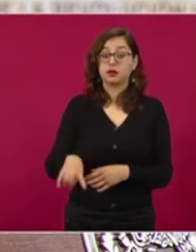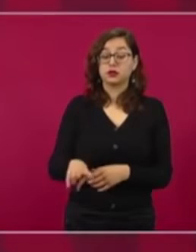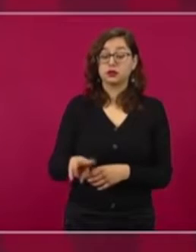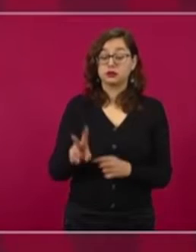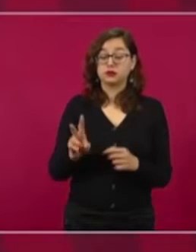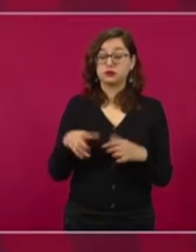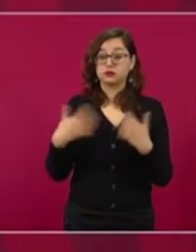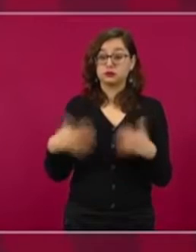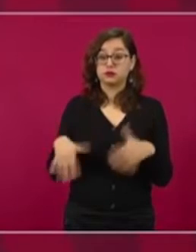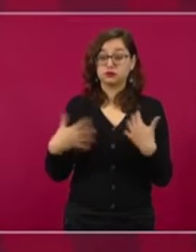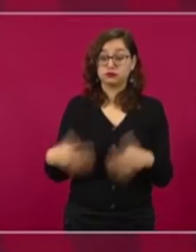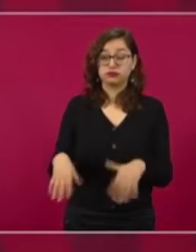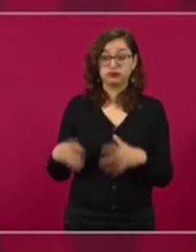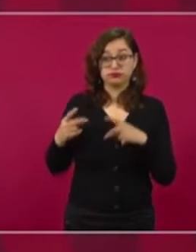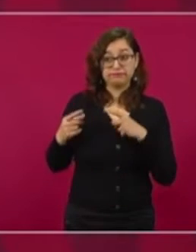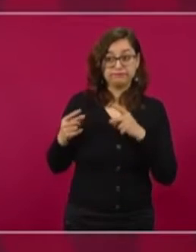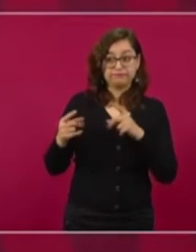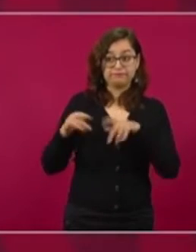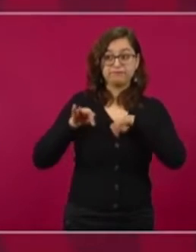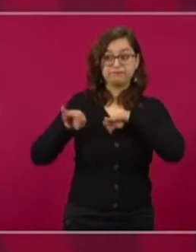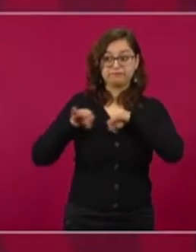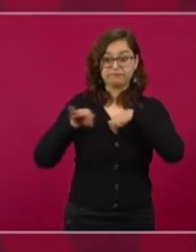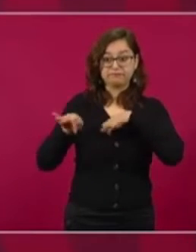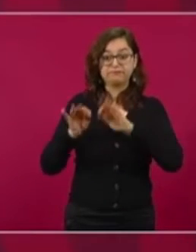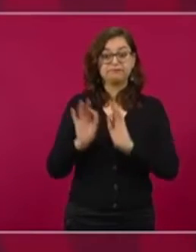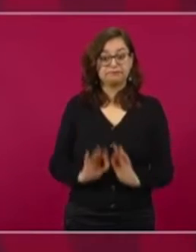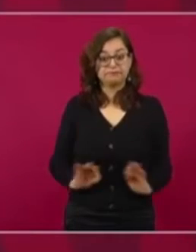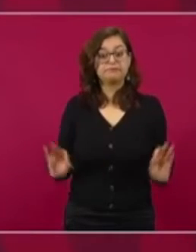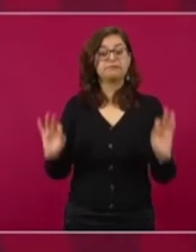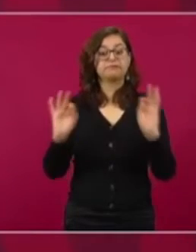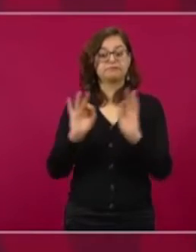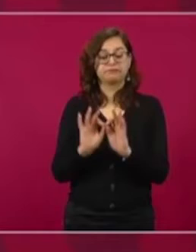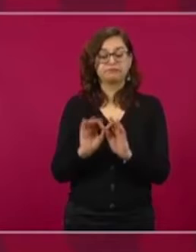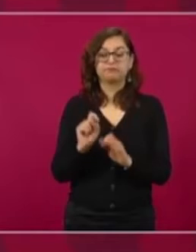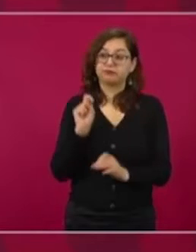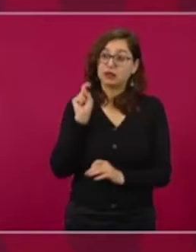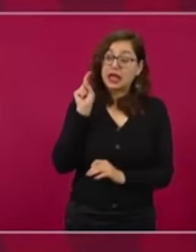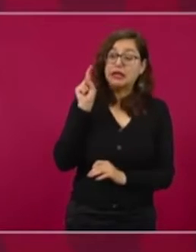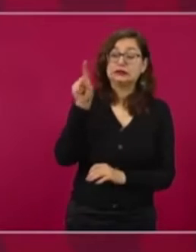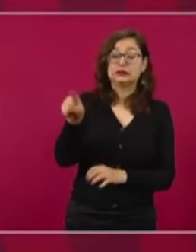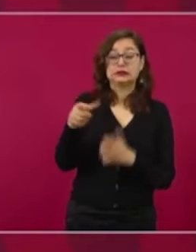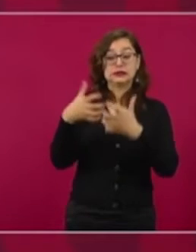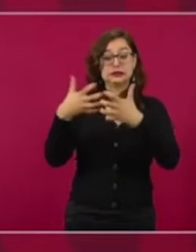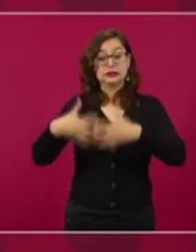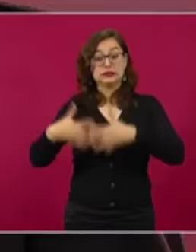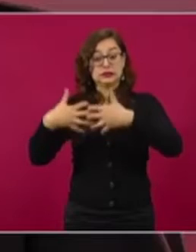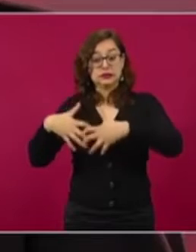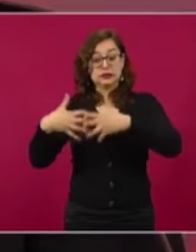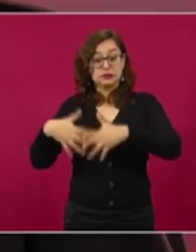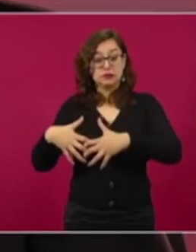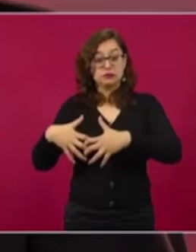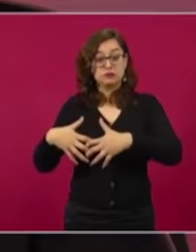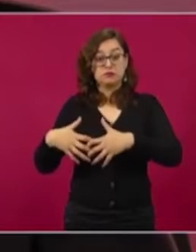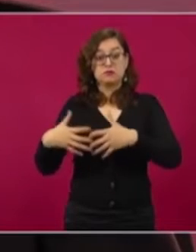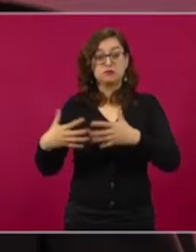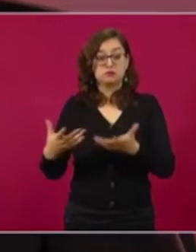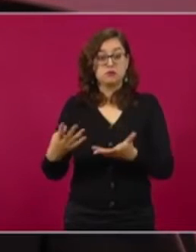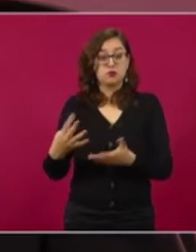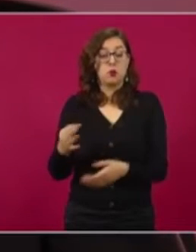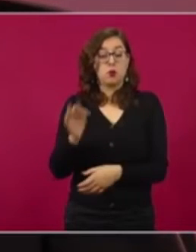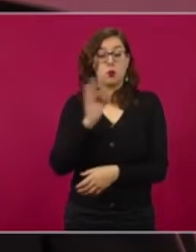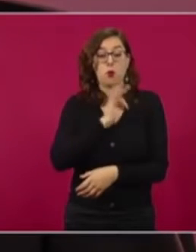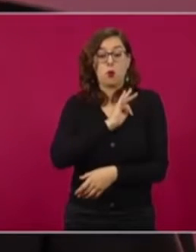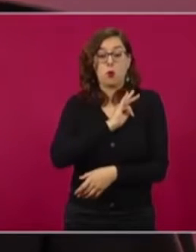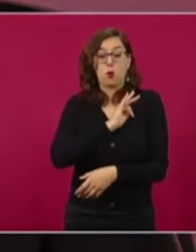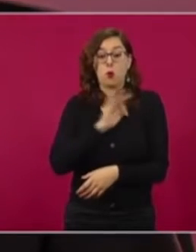importante, o sea, es una refinería que puede procesar